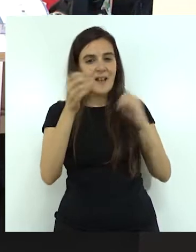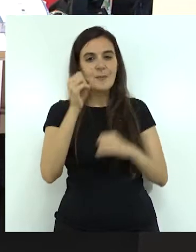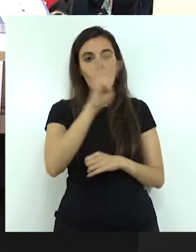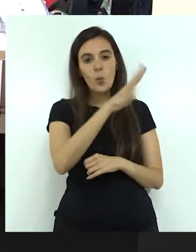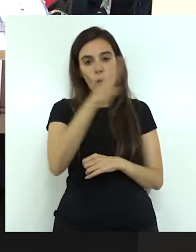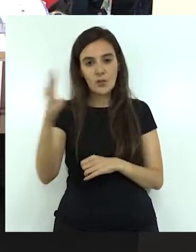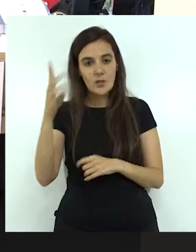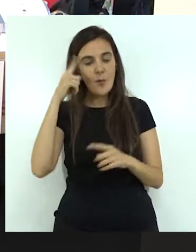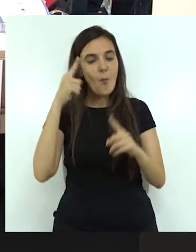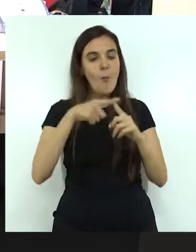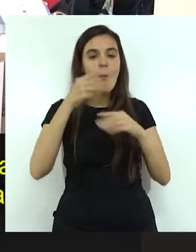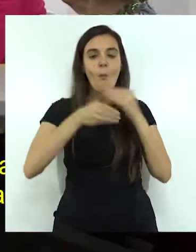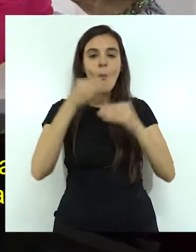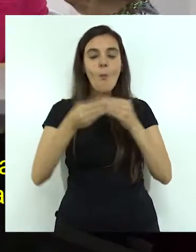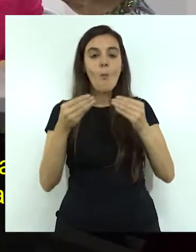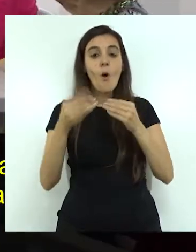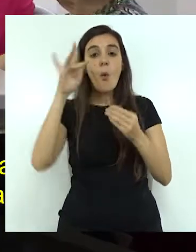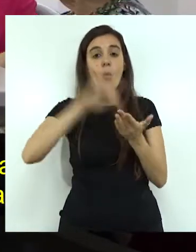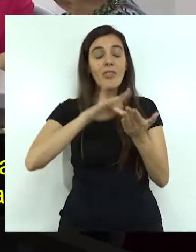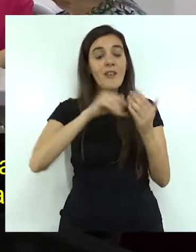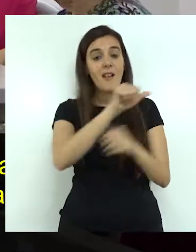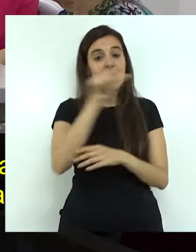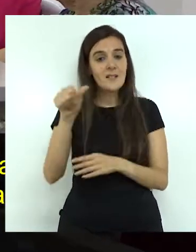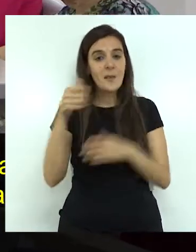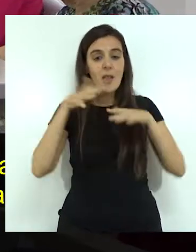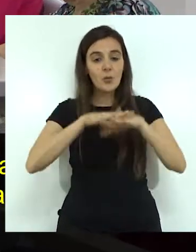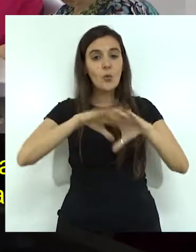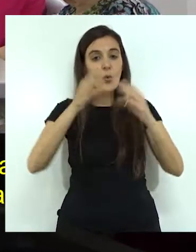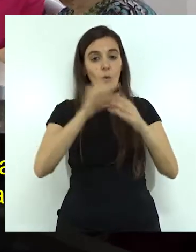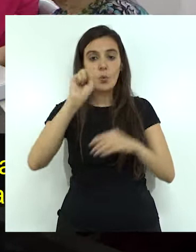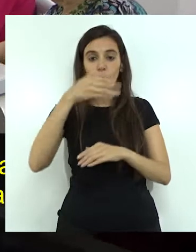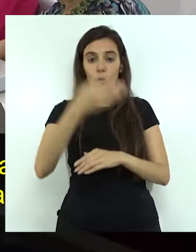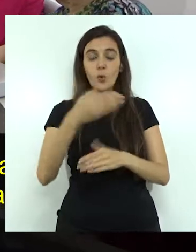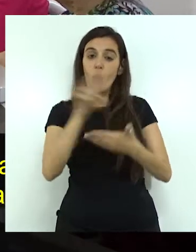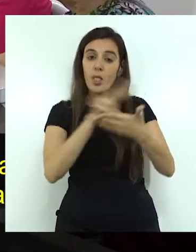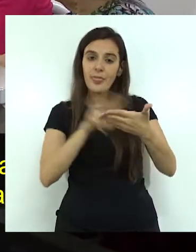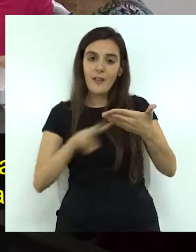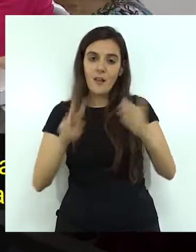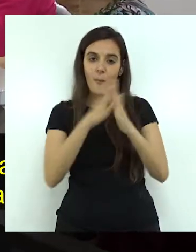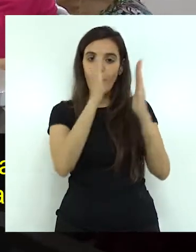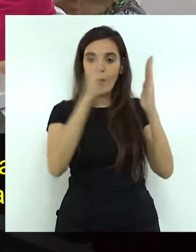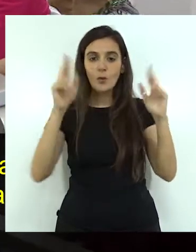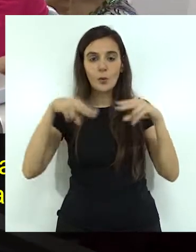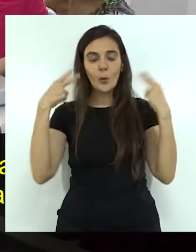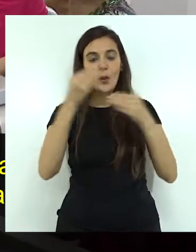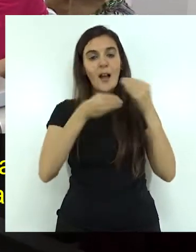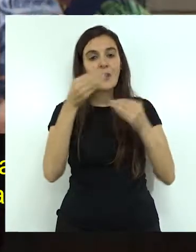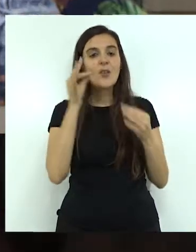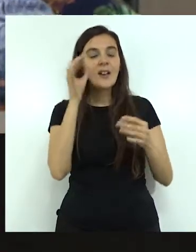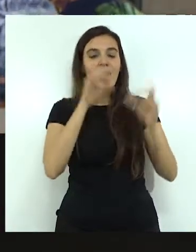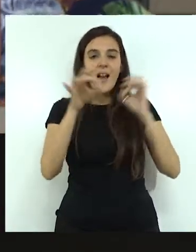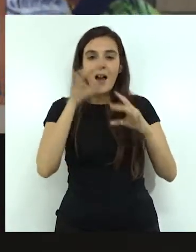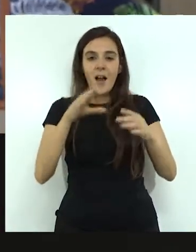se trata de hacer un día a la semana integrantes del club de lectura de la biblioteca pública vienen realizando de momento esta actividad solidaria